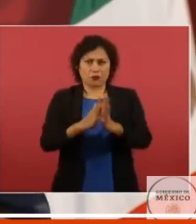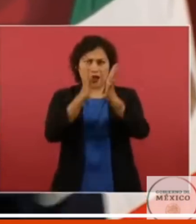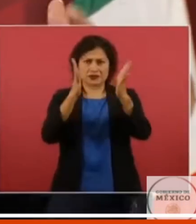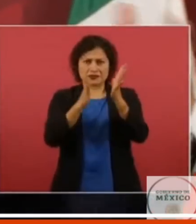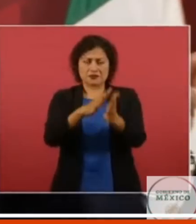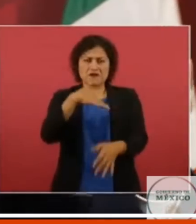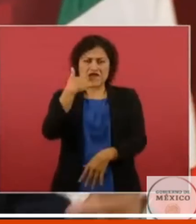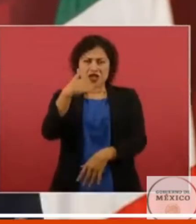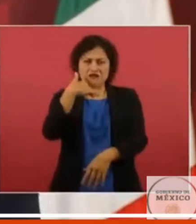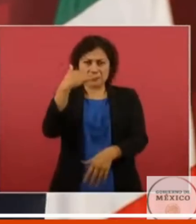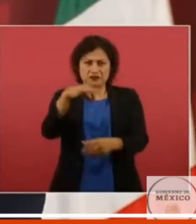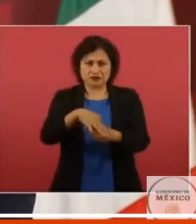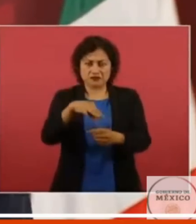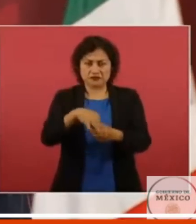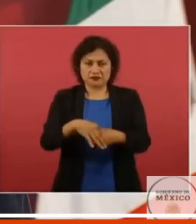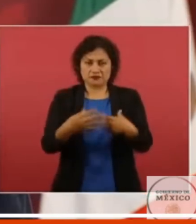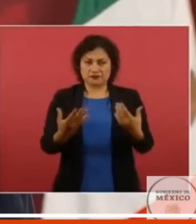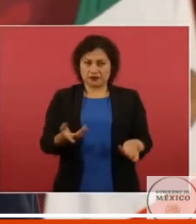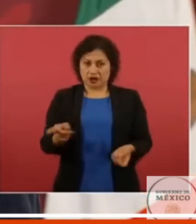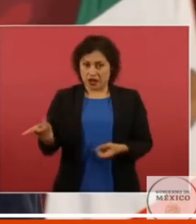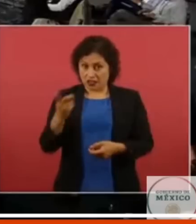¿Cómo iba yo a dejar